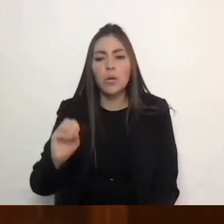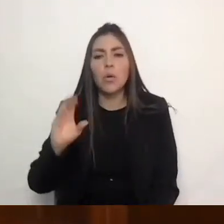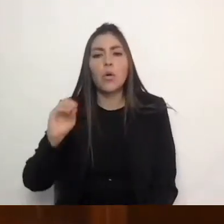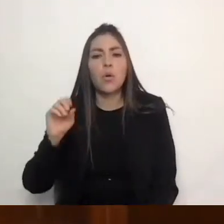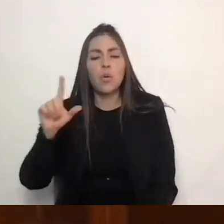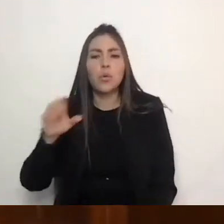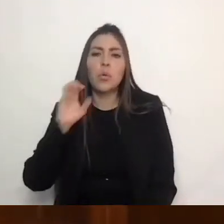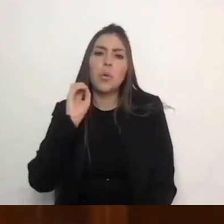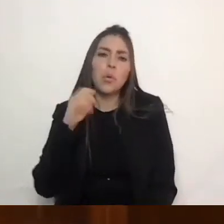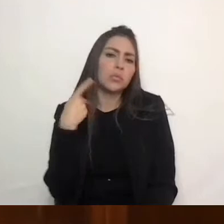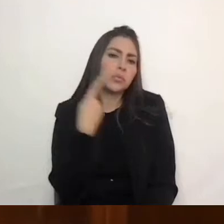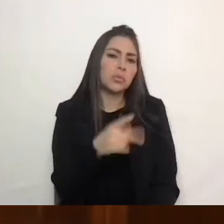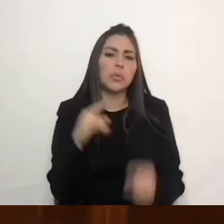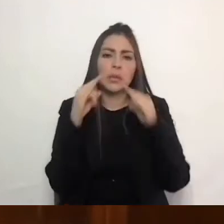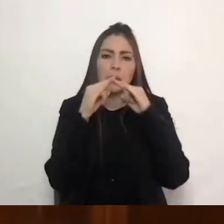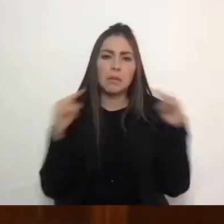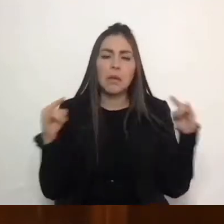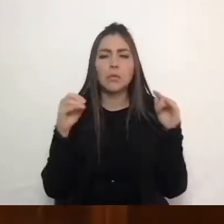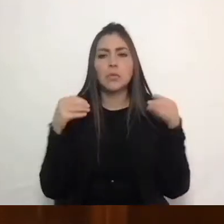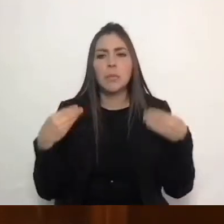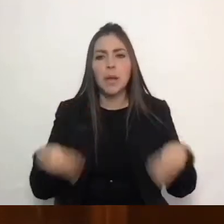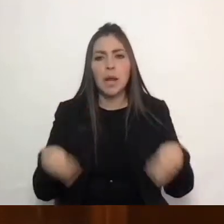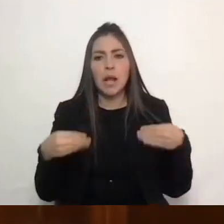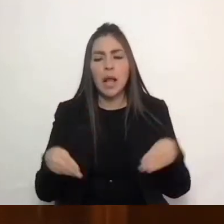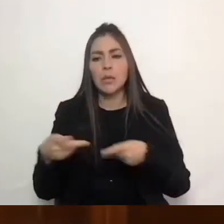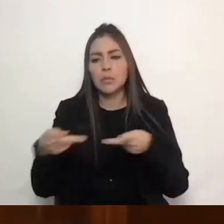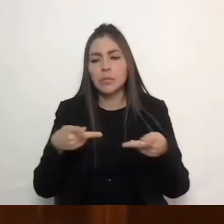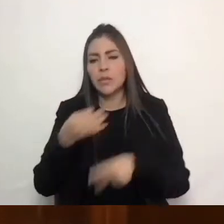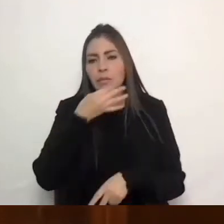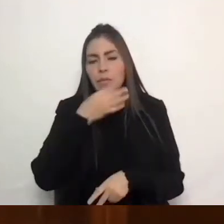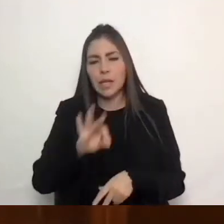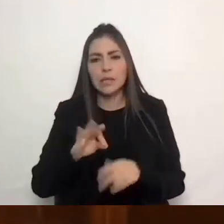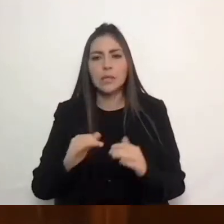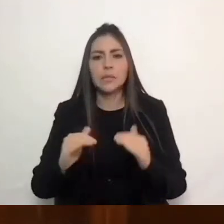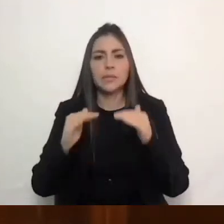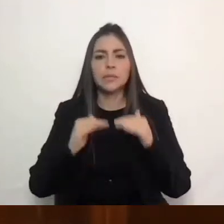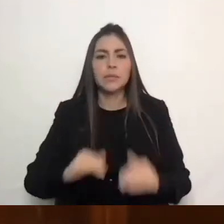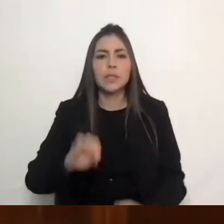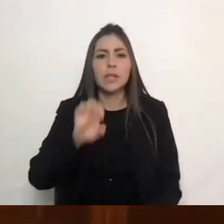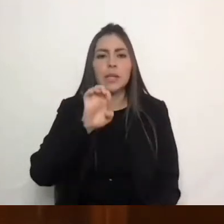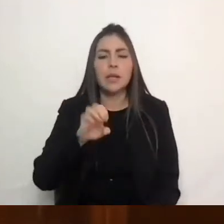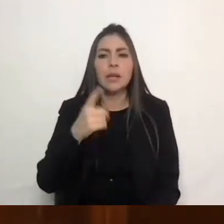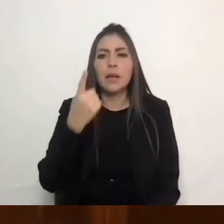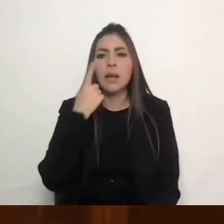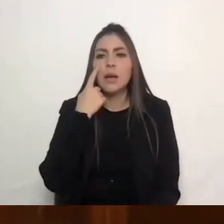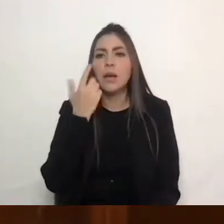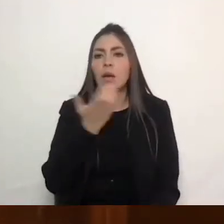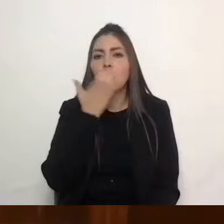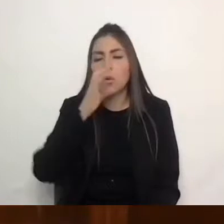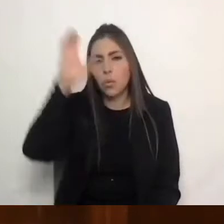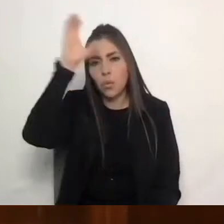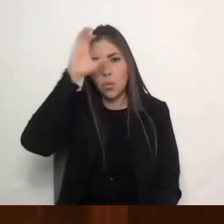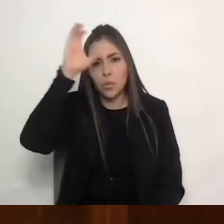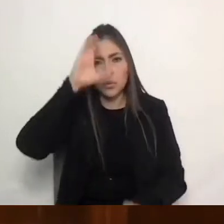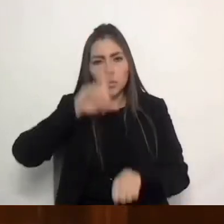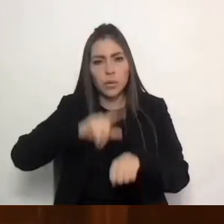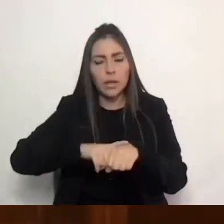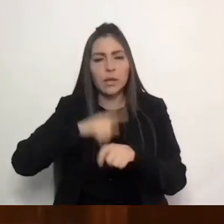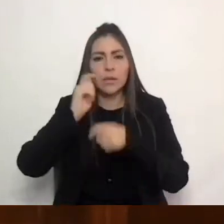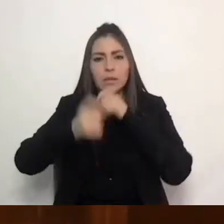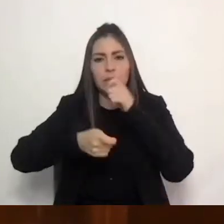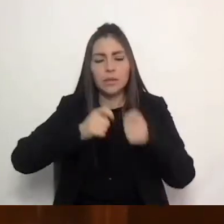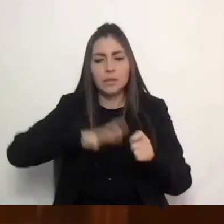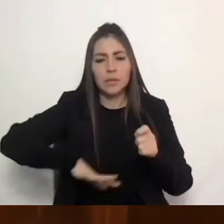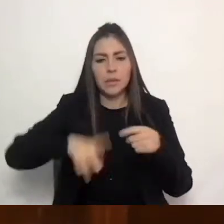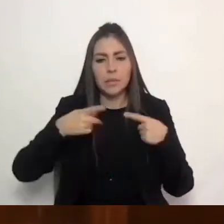o tianguis. Inciso E. Las prácticas culturales y saberes sociales concernientes a